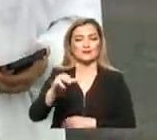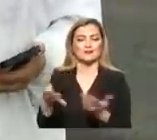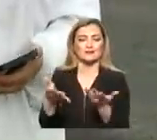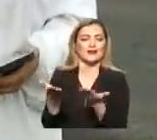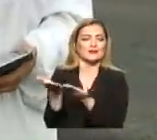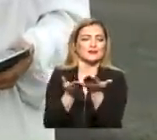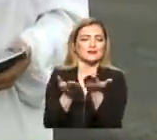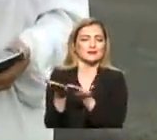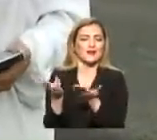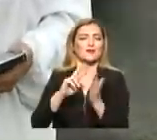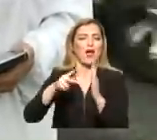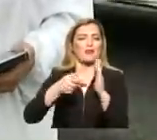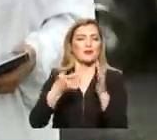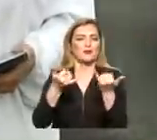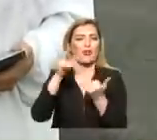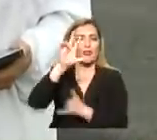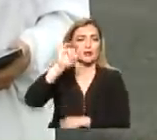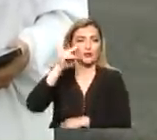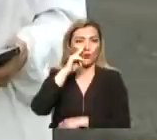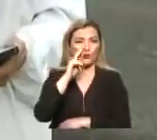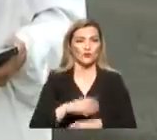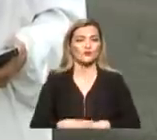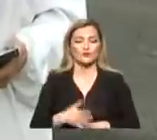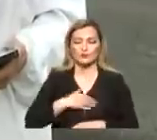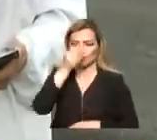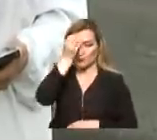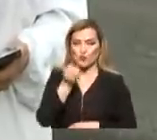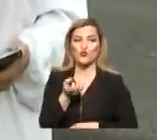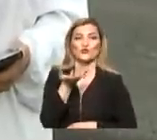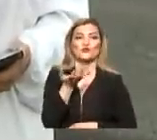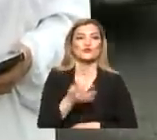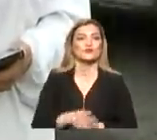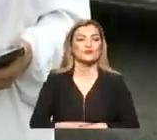otro servicio que se reactiva desde el 3 de junio. Hola, Steffi, buenos días.